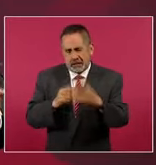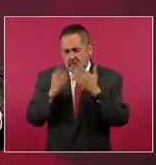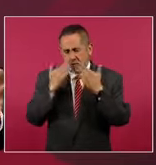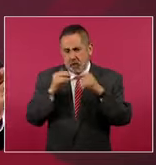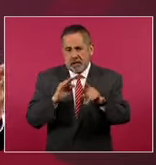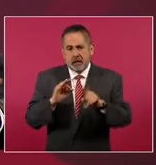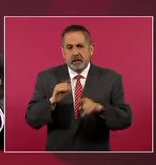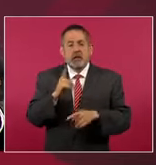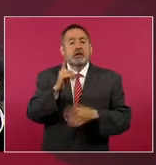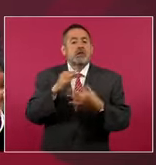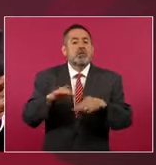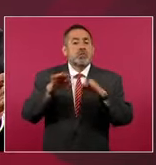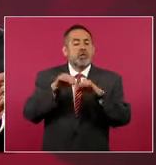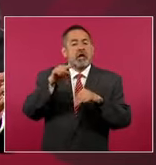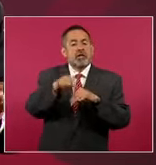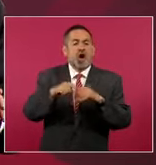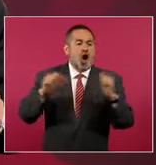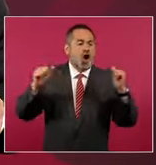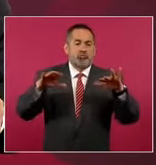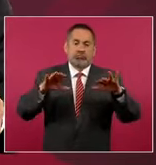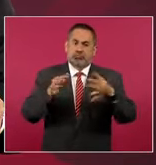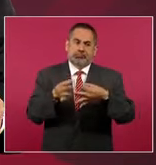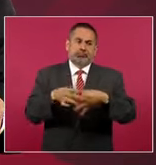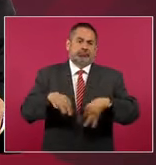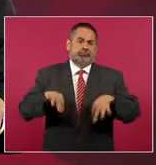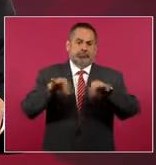importancia que tienen estos encuentros.